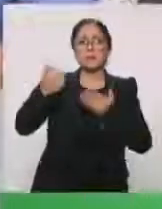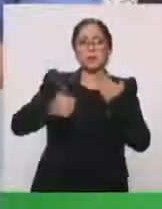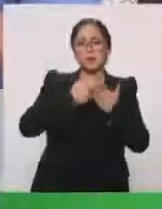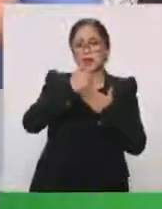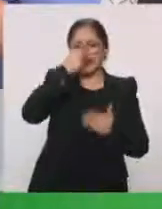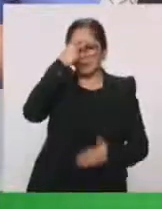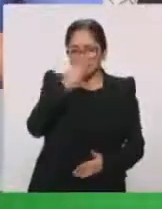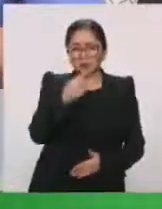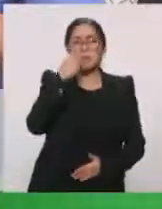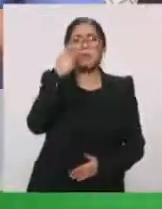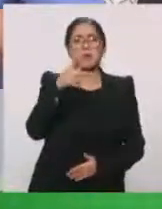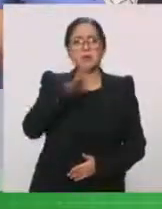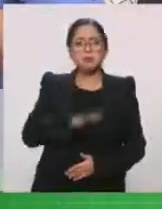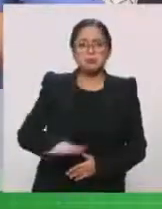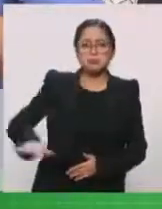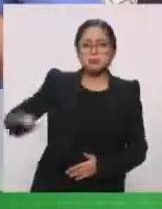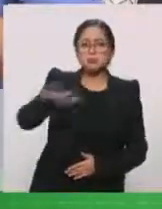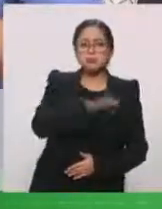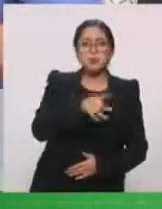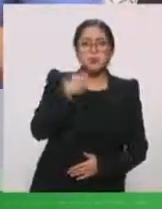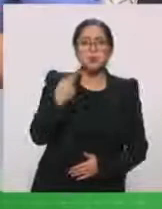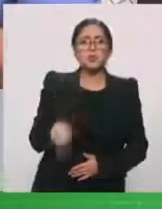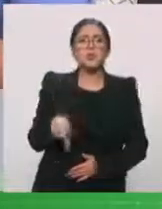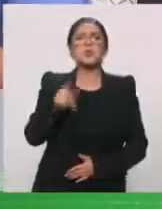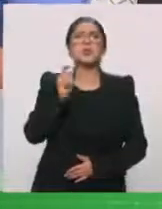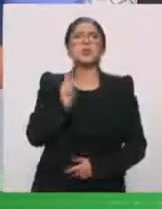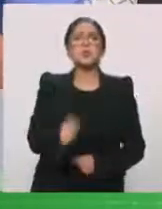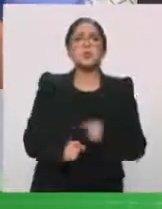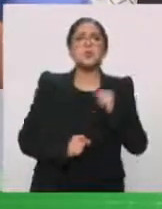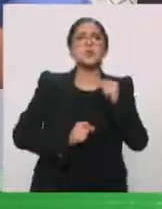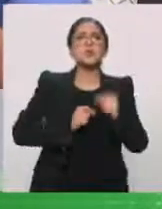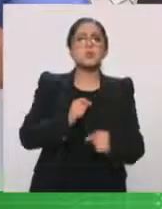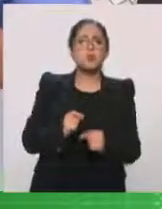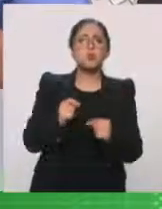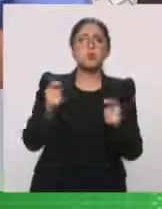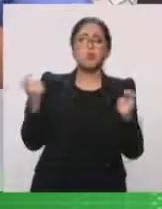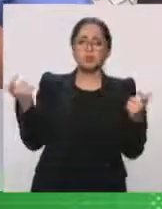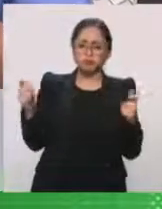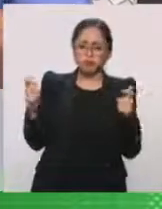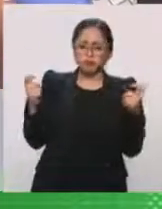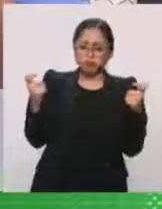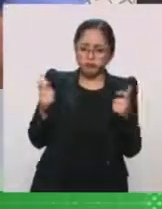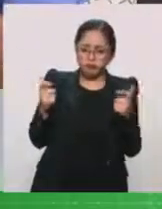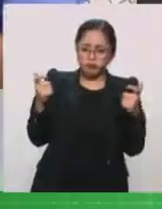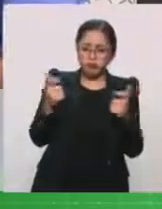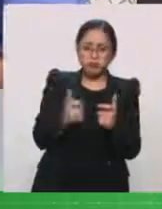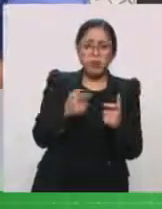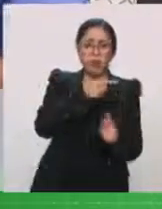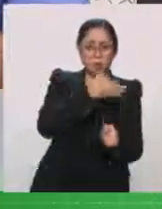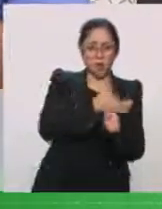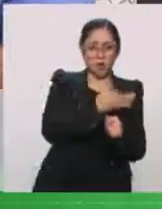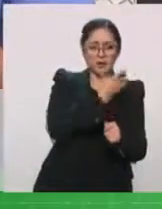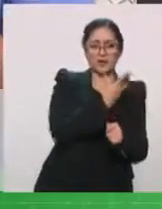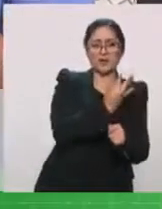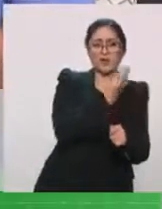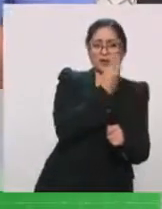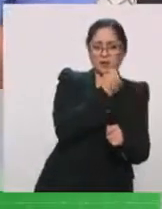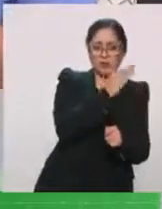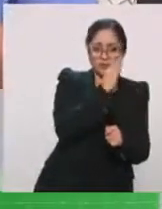conservación poco a poco va incrementándose su desuso o su degradación? ¿Cuáles serían el impacto inmediato del